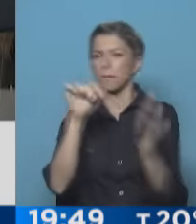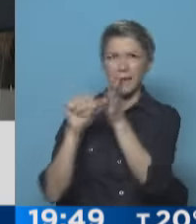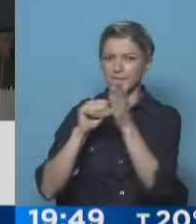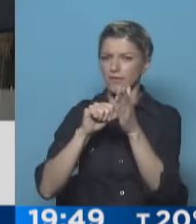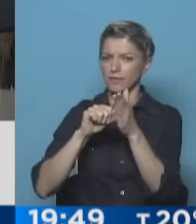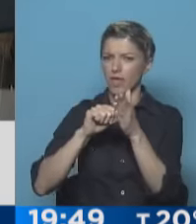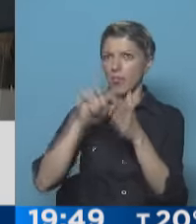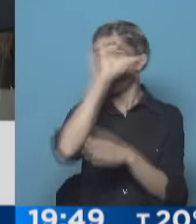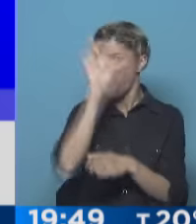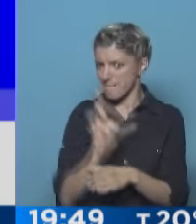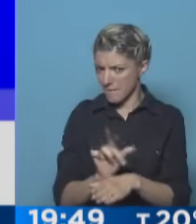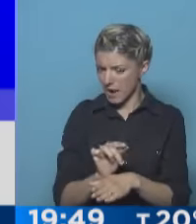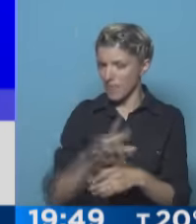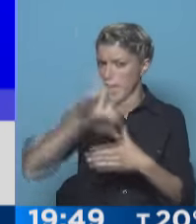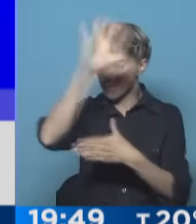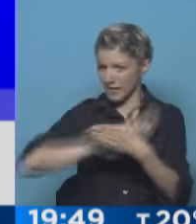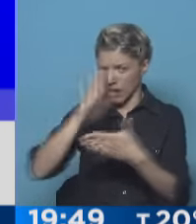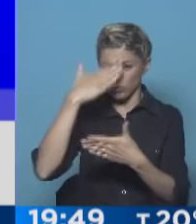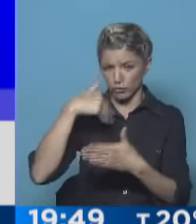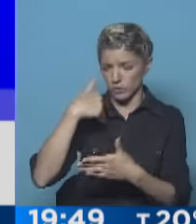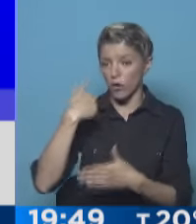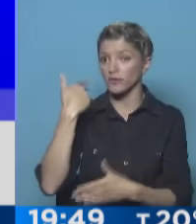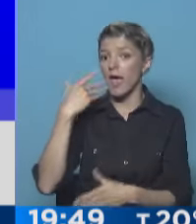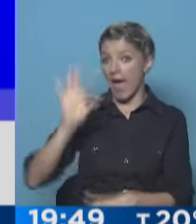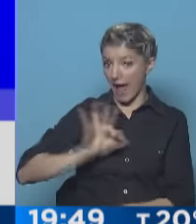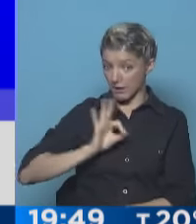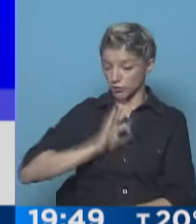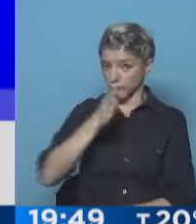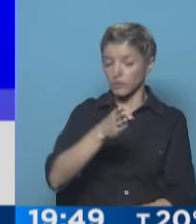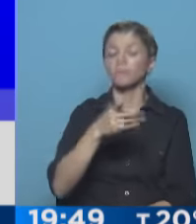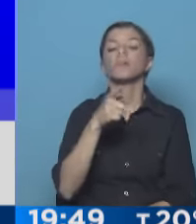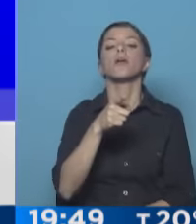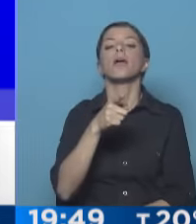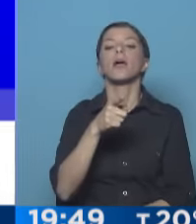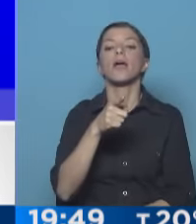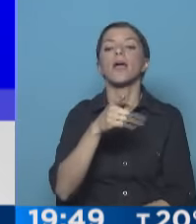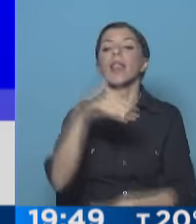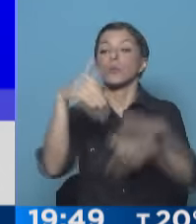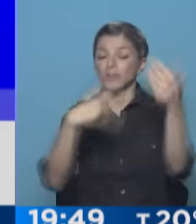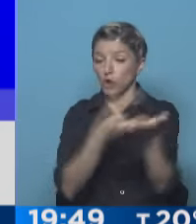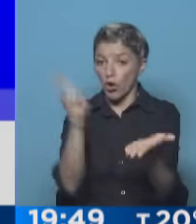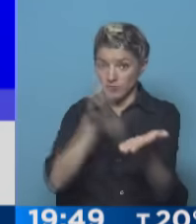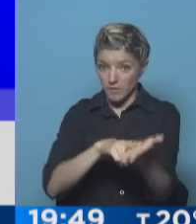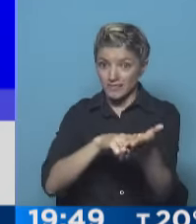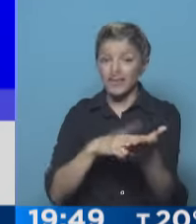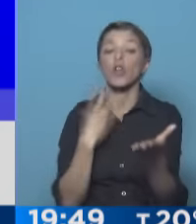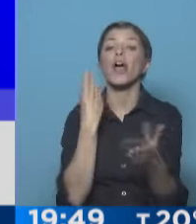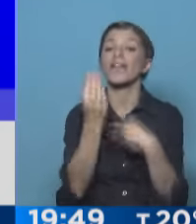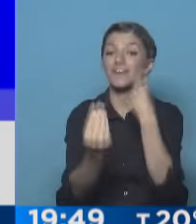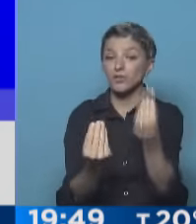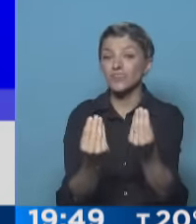estos años los últimos años el balotaje le ha dado el triunfo a aquellos candidatos casi